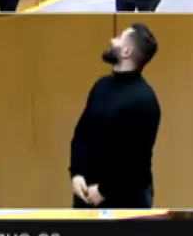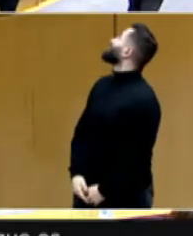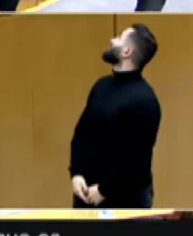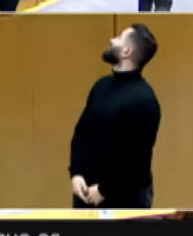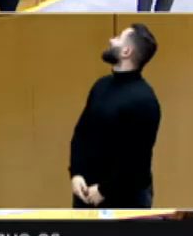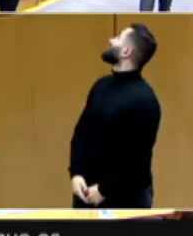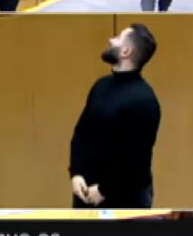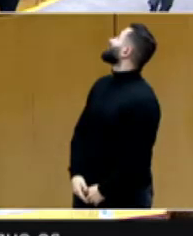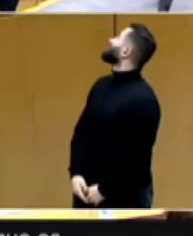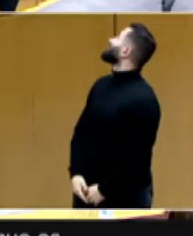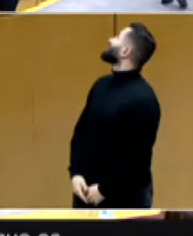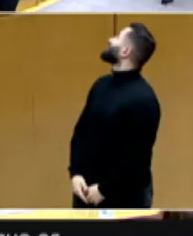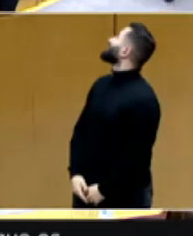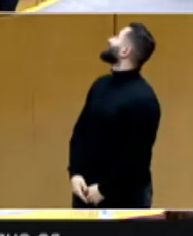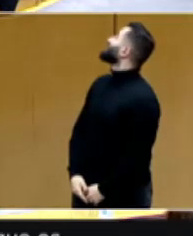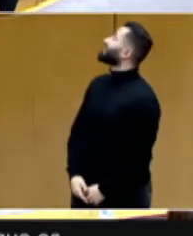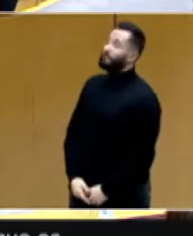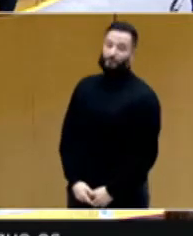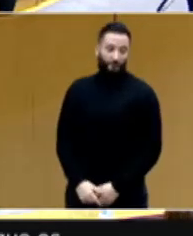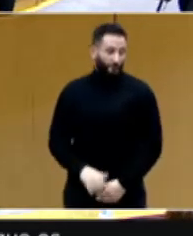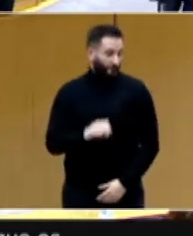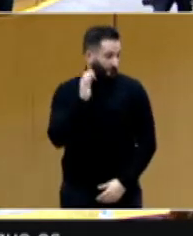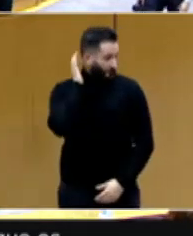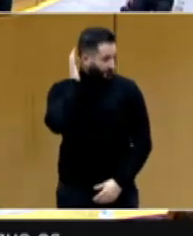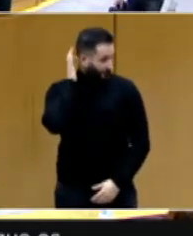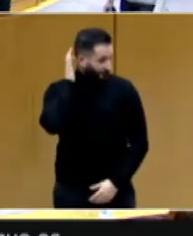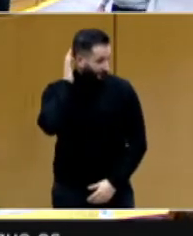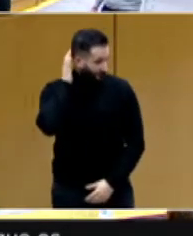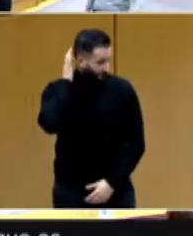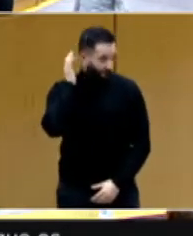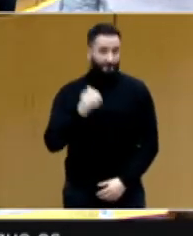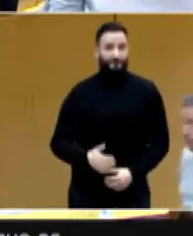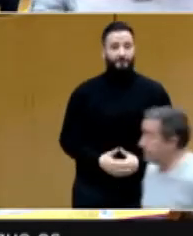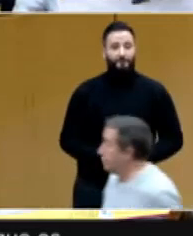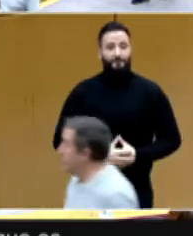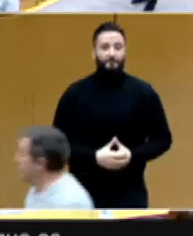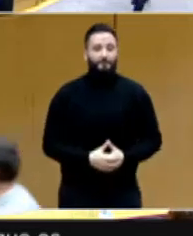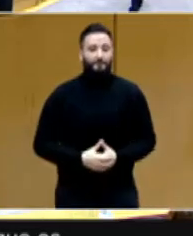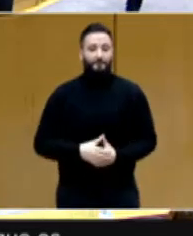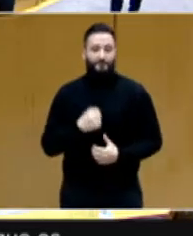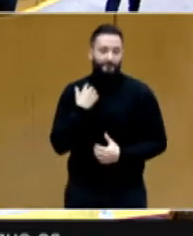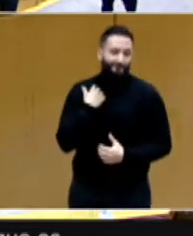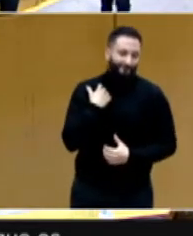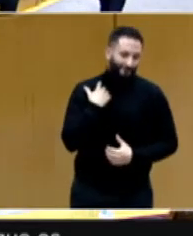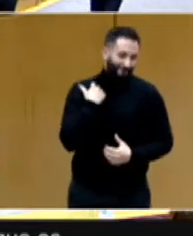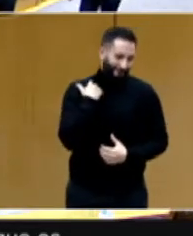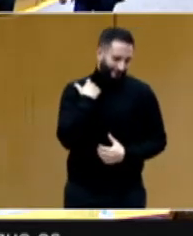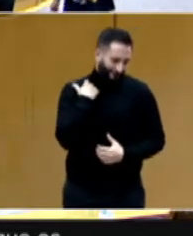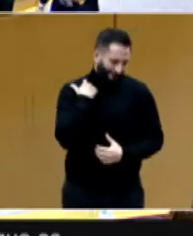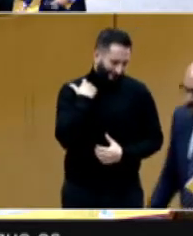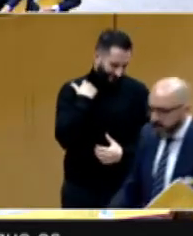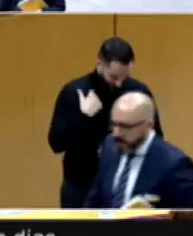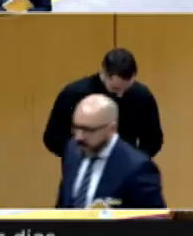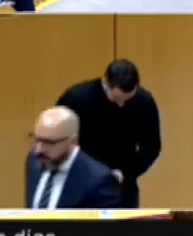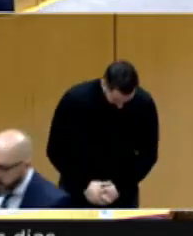yo tengo que parar nervioso no como si estuviéramos Charlando en el salón de casa yo te voy a hacer